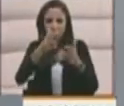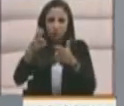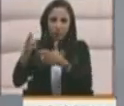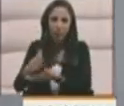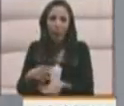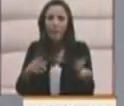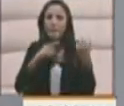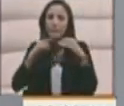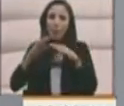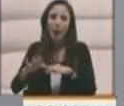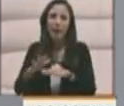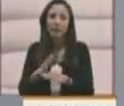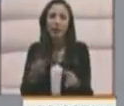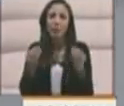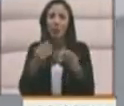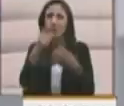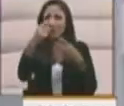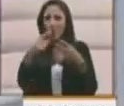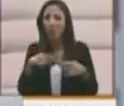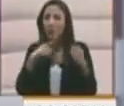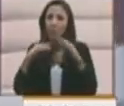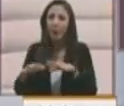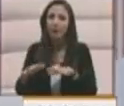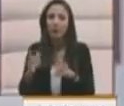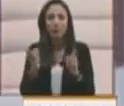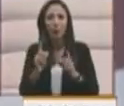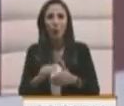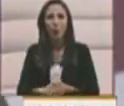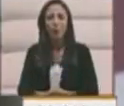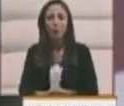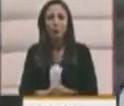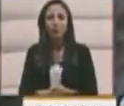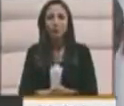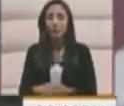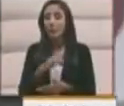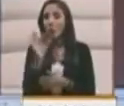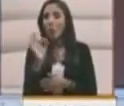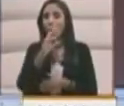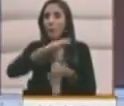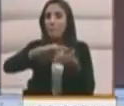masacres, los asesinatos políticos. No dejemos que desde Miami